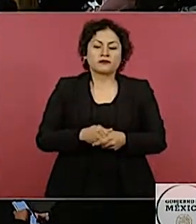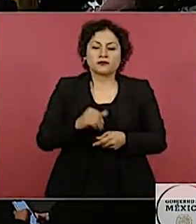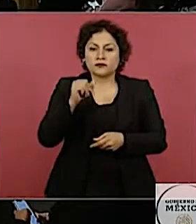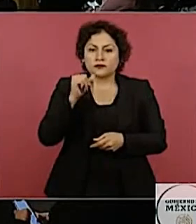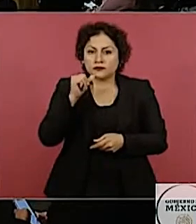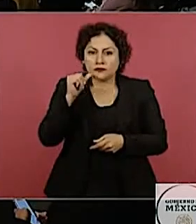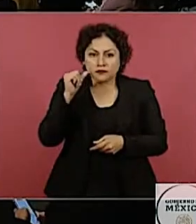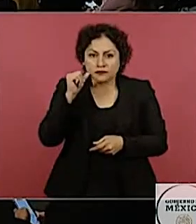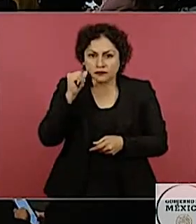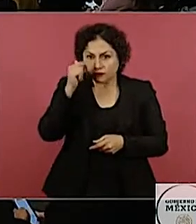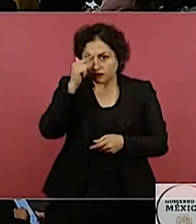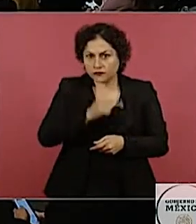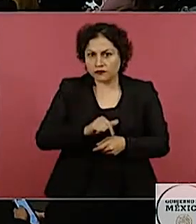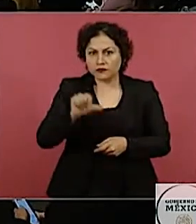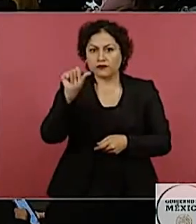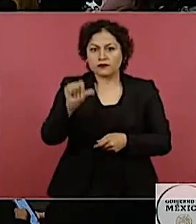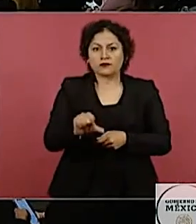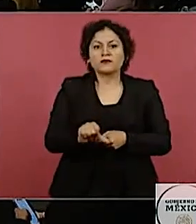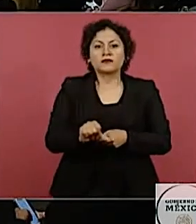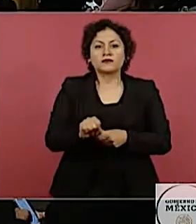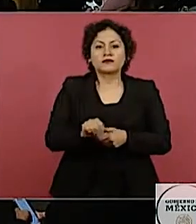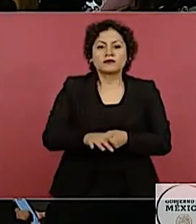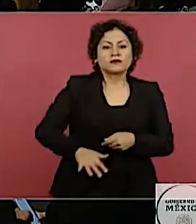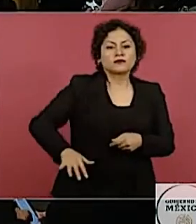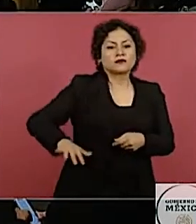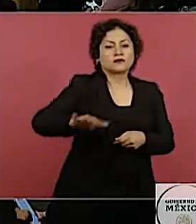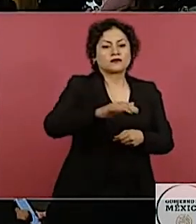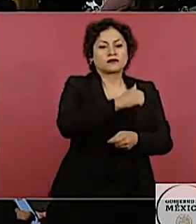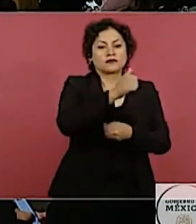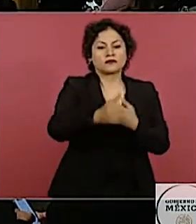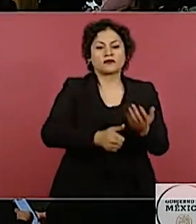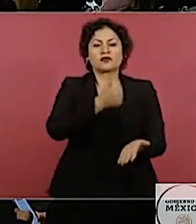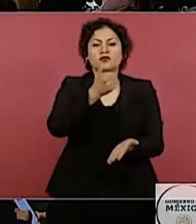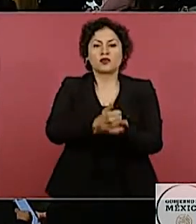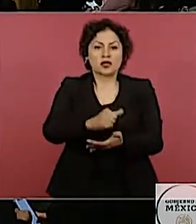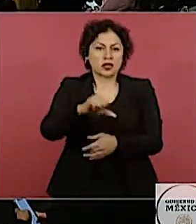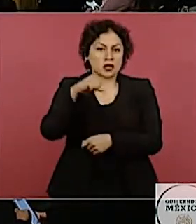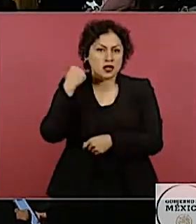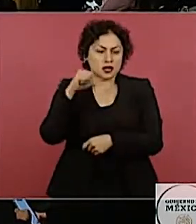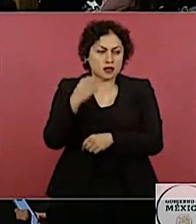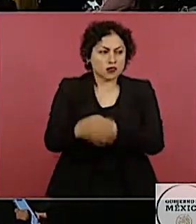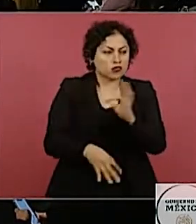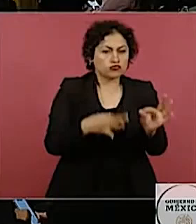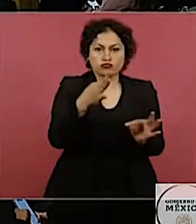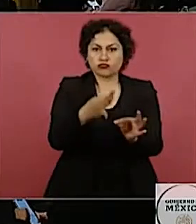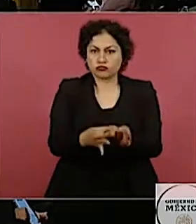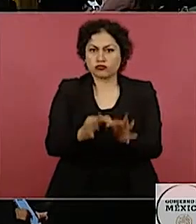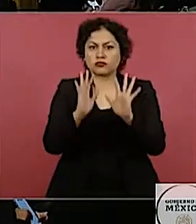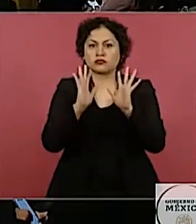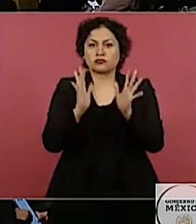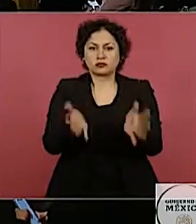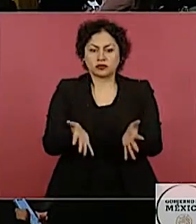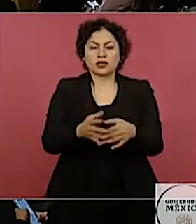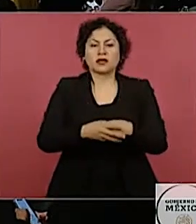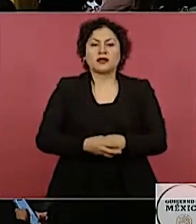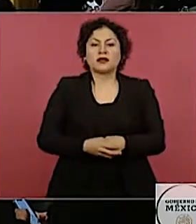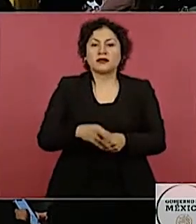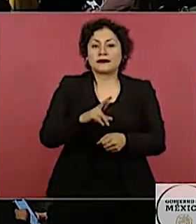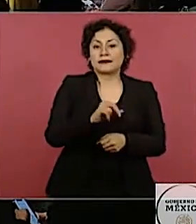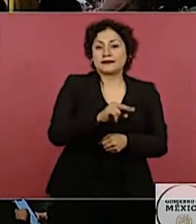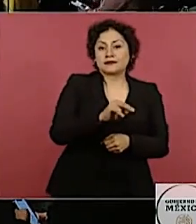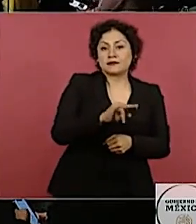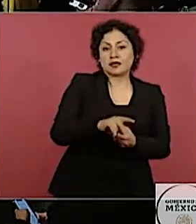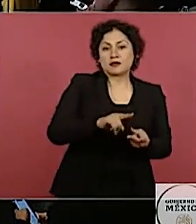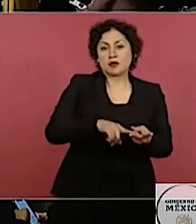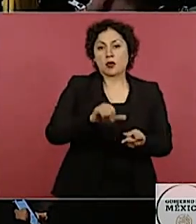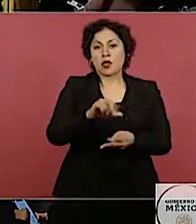deciones eléctricas aquí en el área urbana de Acapulco laa Acapulco Renacimiento Adolfo Ruiz cortínez